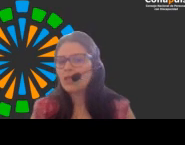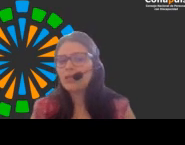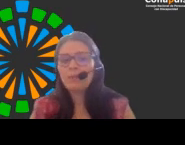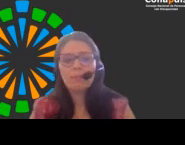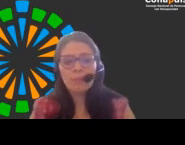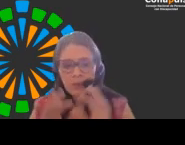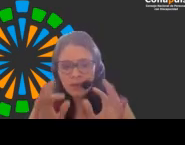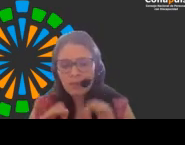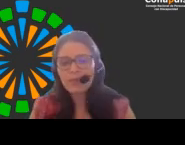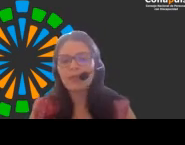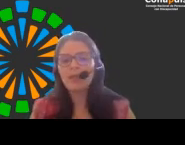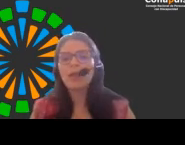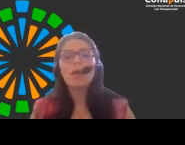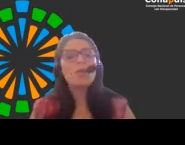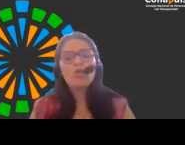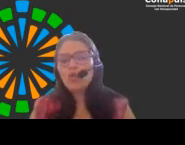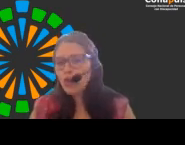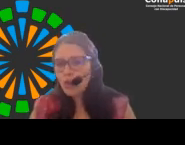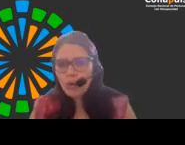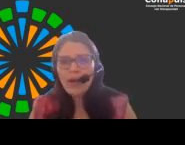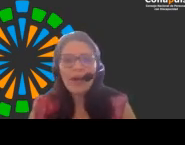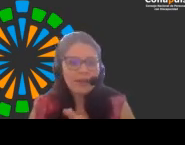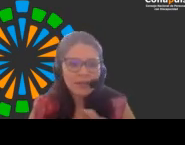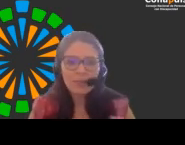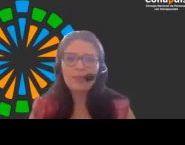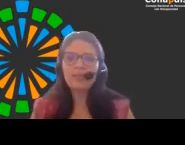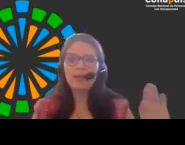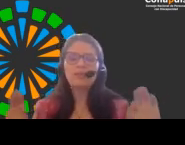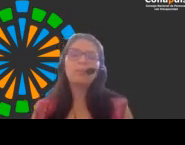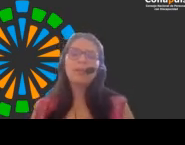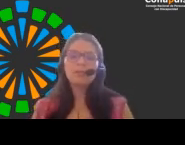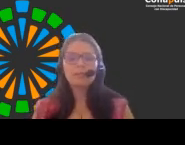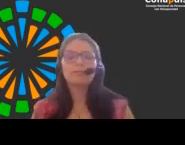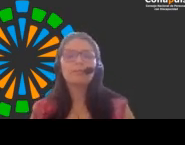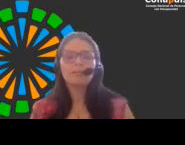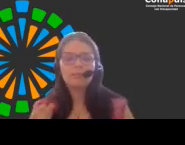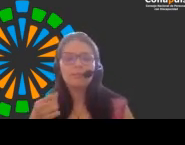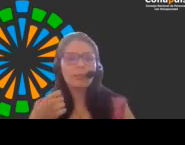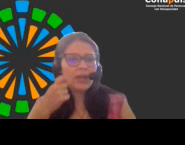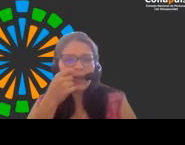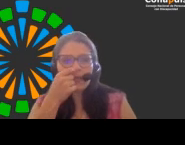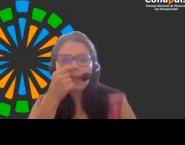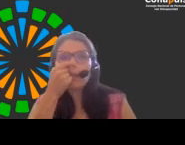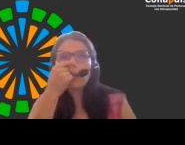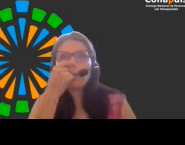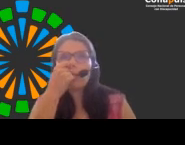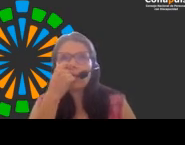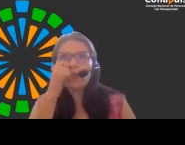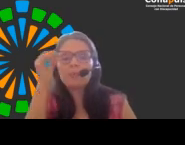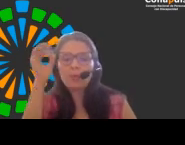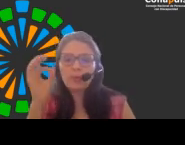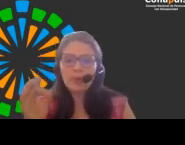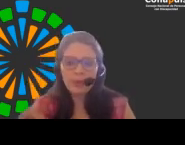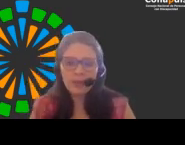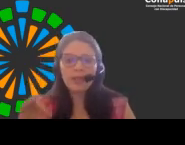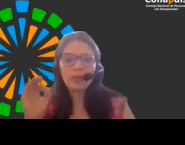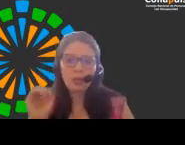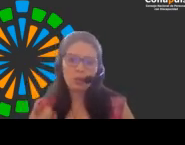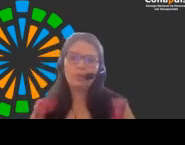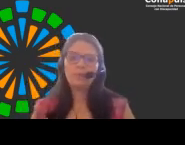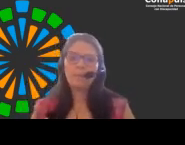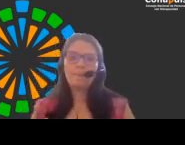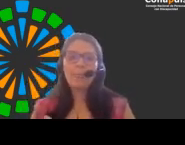ella dice me avisa personal no hay discapacidad en este país porque ella podía ser absolutamente